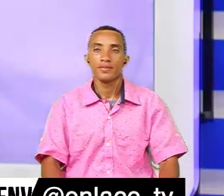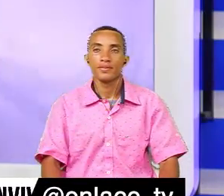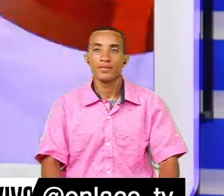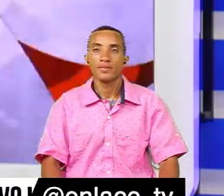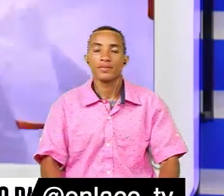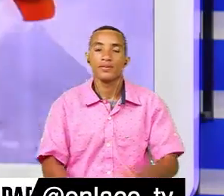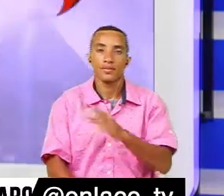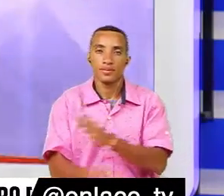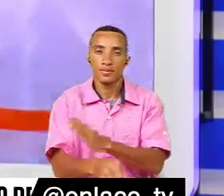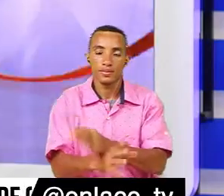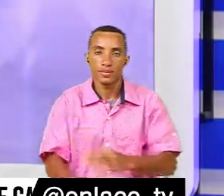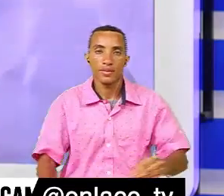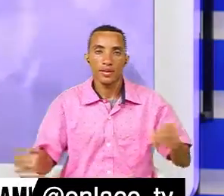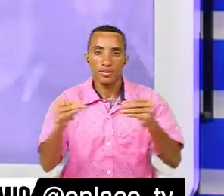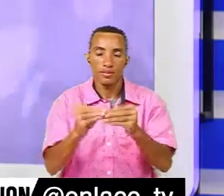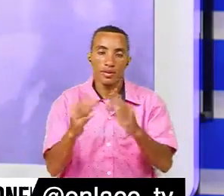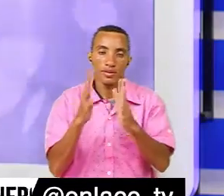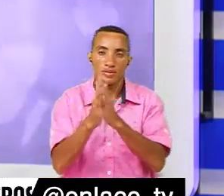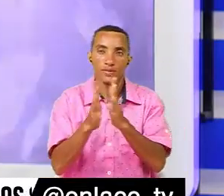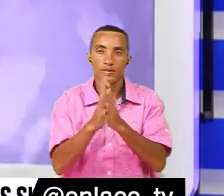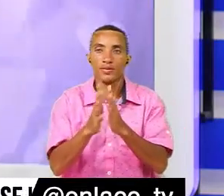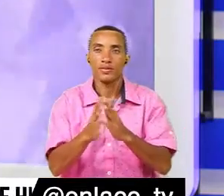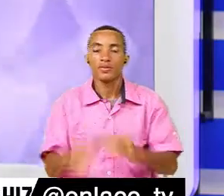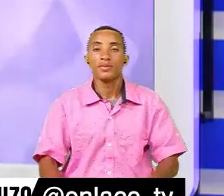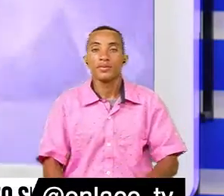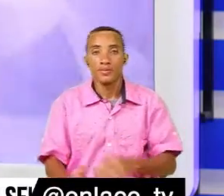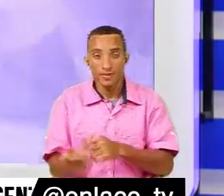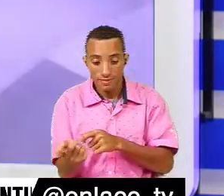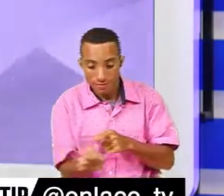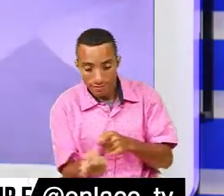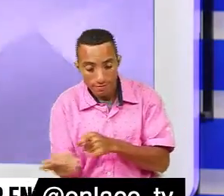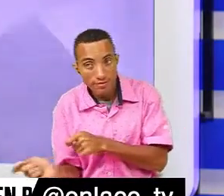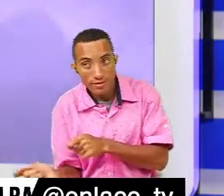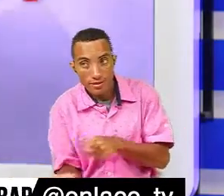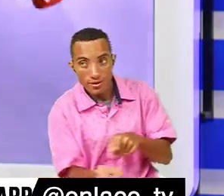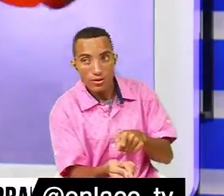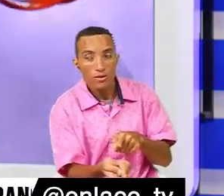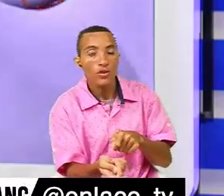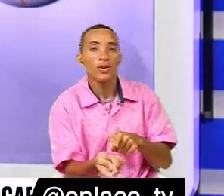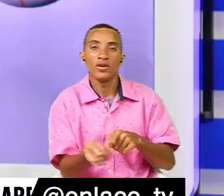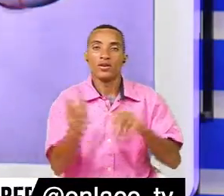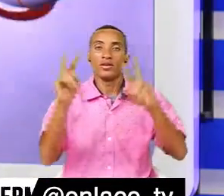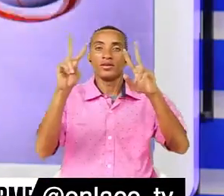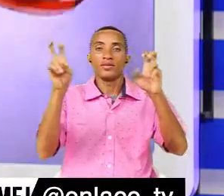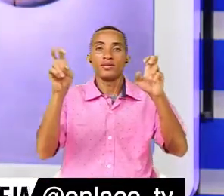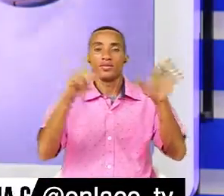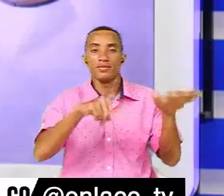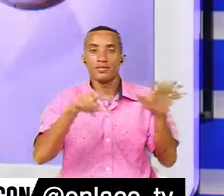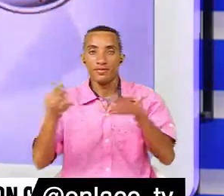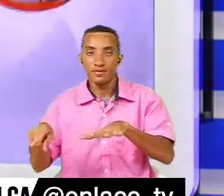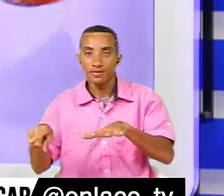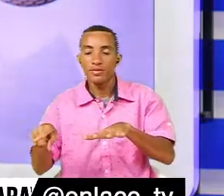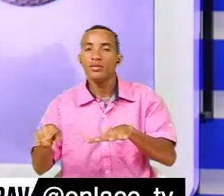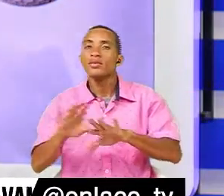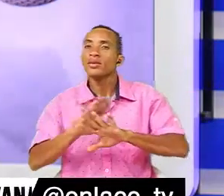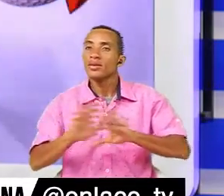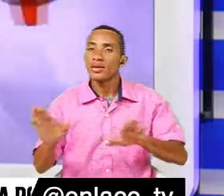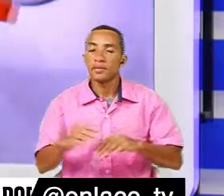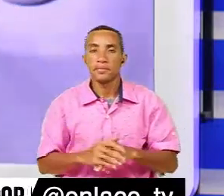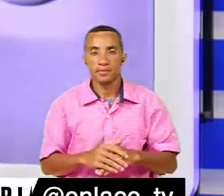Continuamos con más información y hablemos de golf, porque en este segundo semestre este deporte tendrá actividad en el